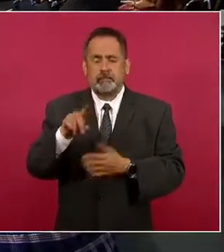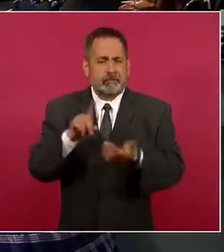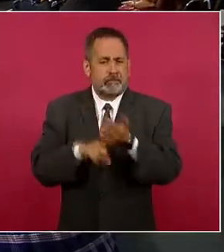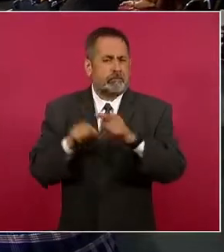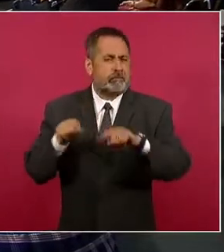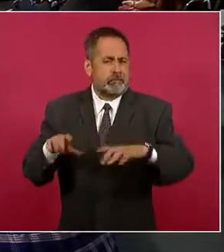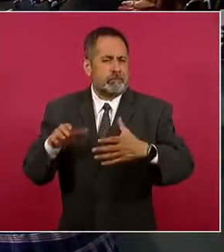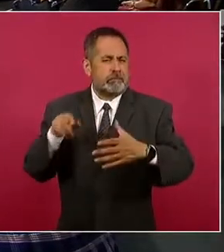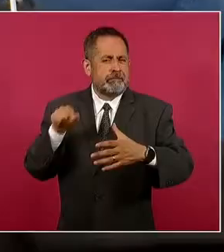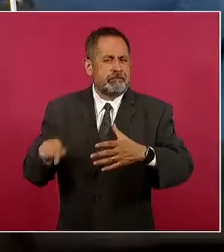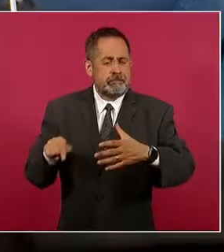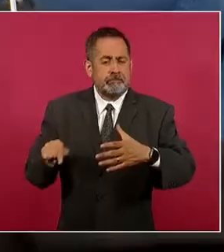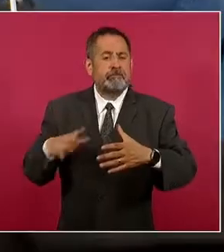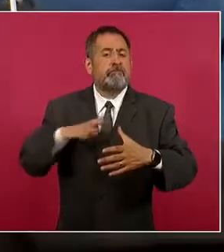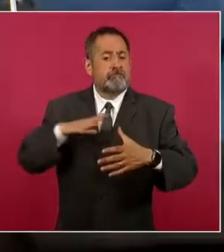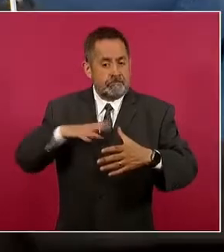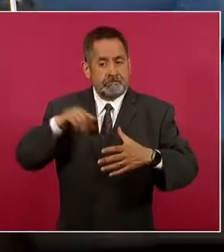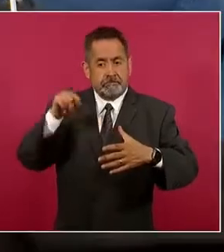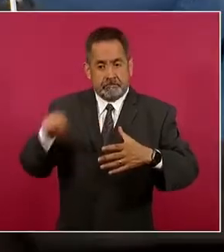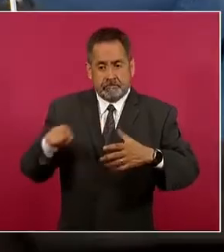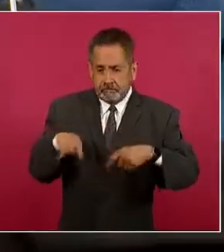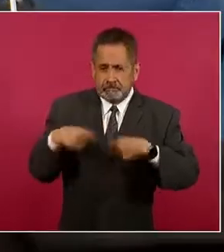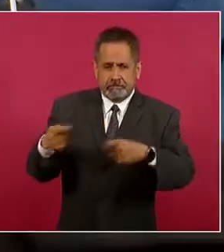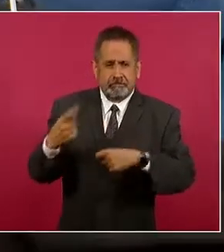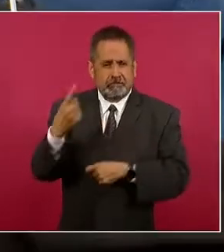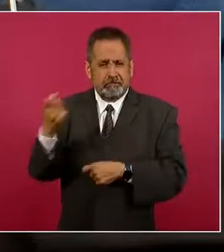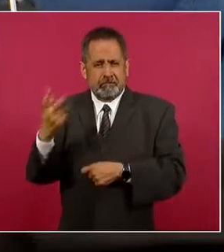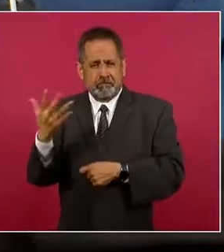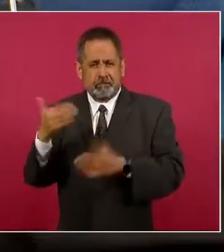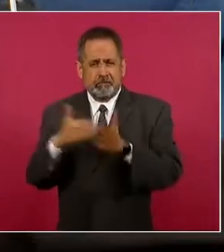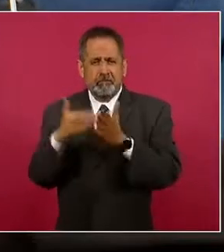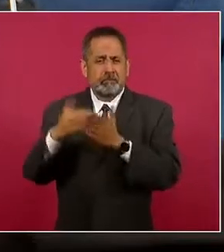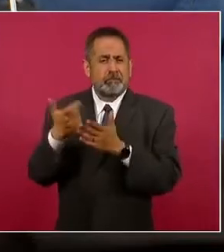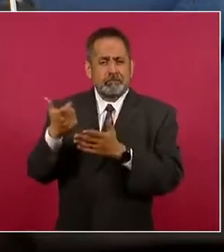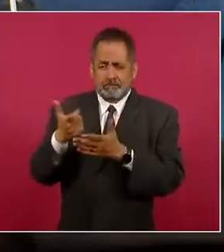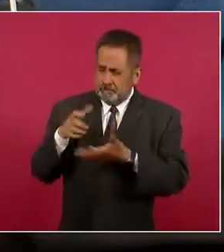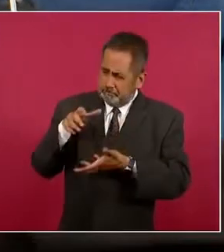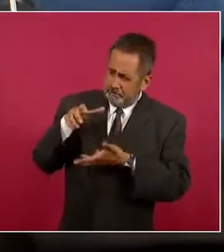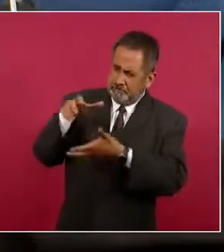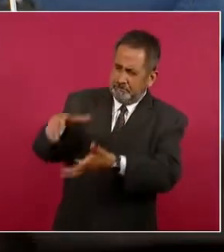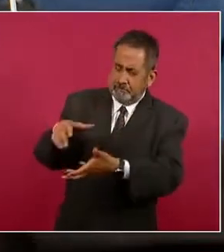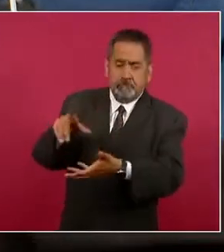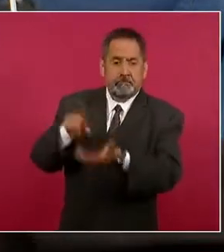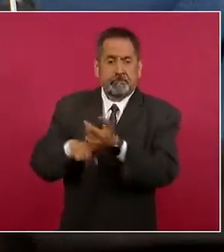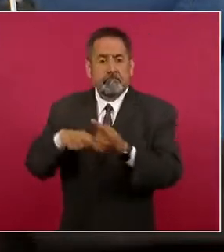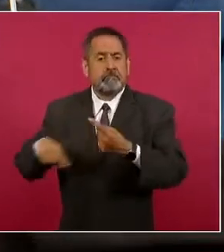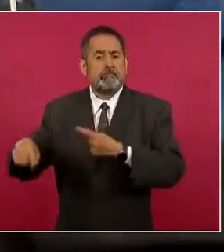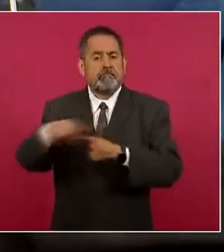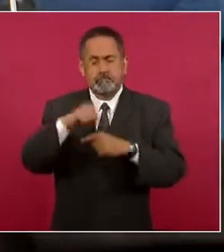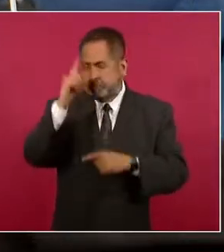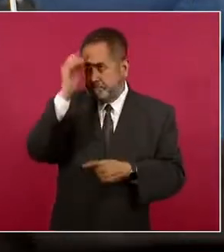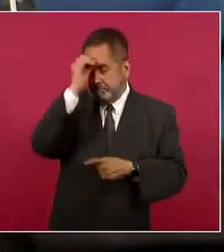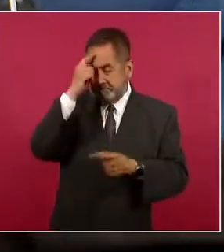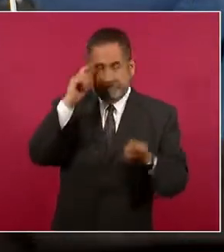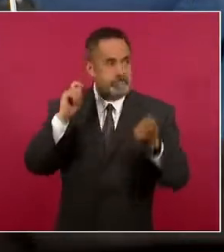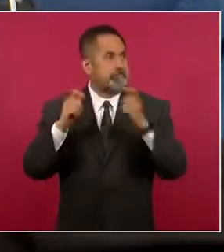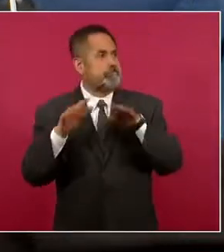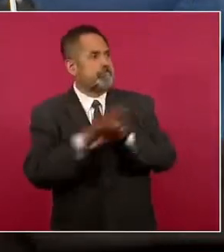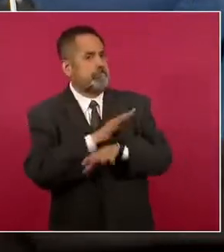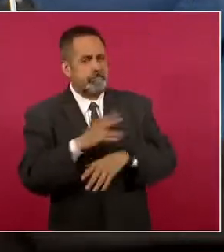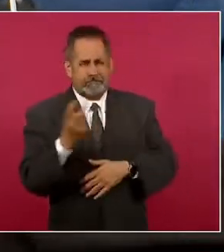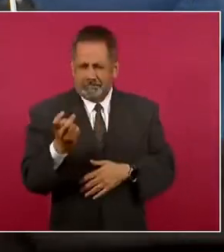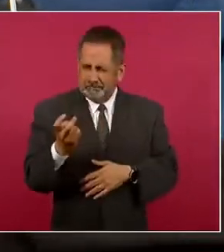Pat, hubo la entrega de 150 millones de pesos y una vez que hubo eso, los habitantes cambiaron de opinión. Fue parte de lo que